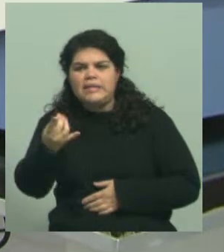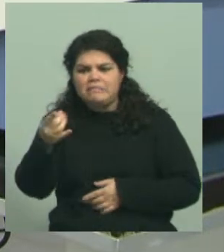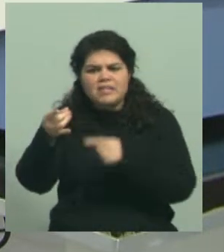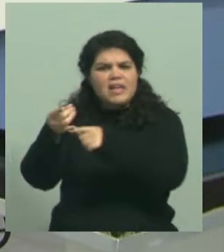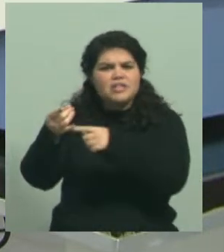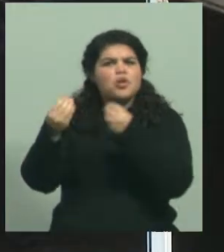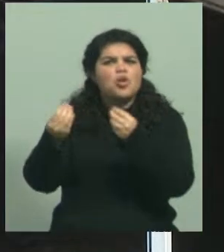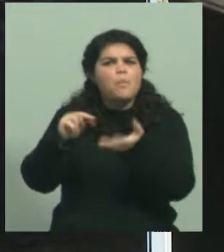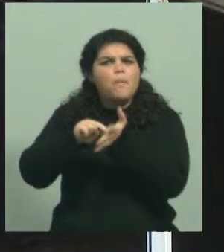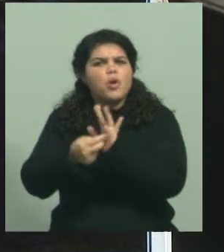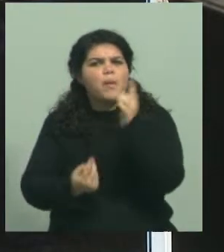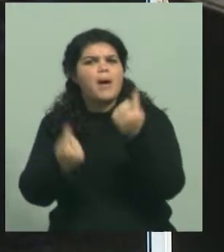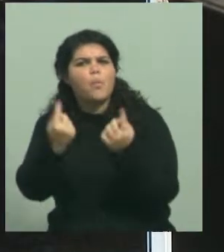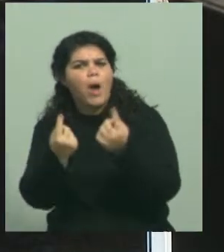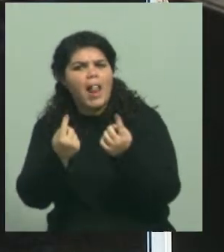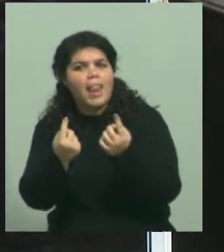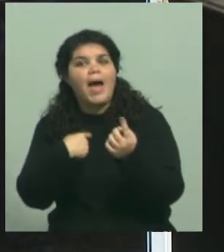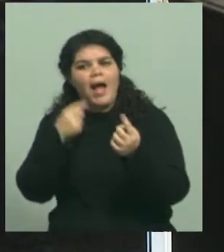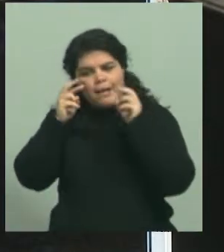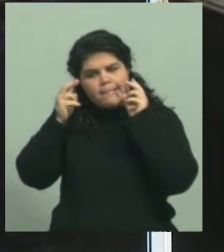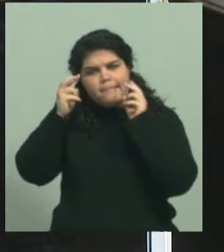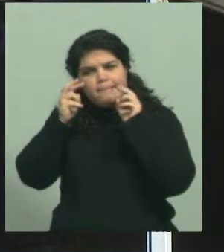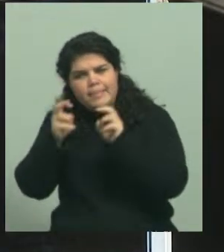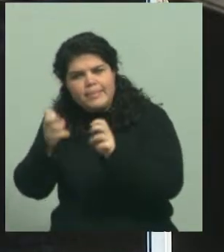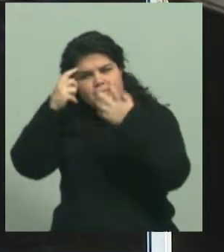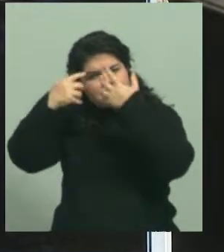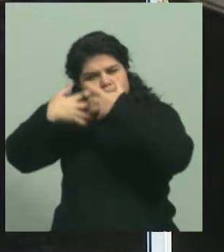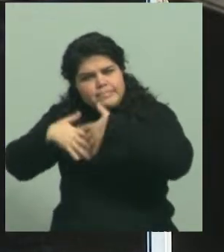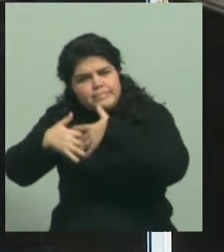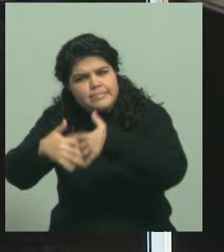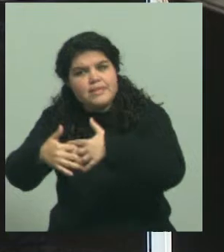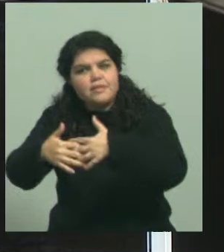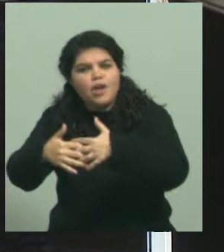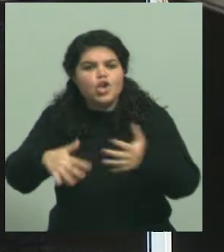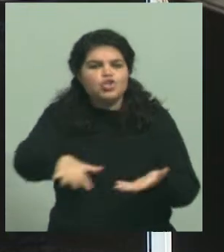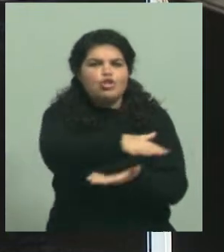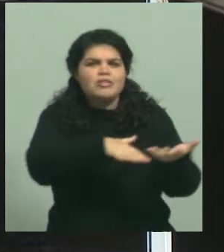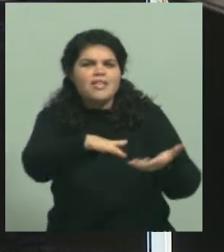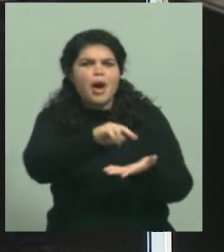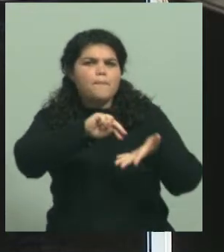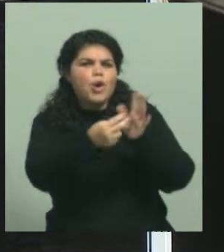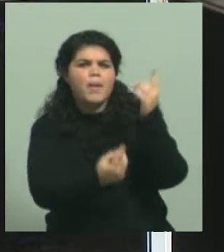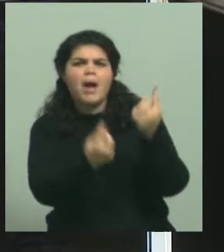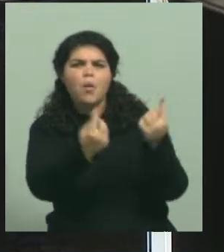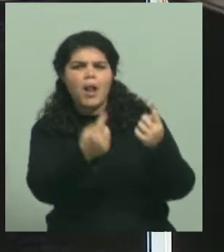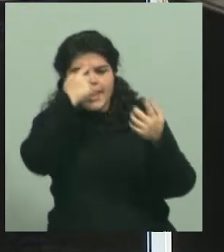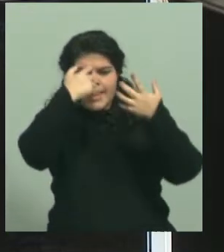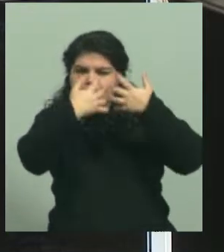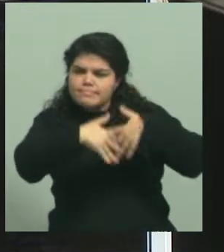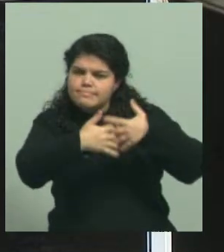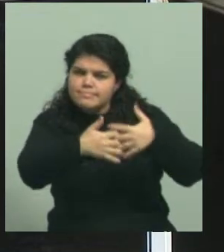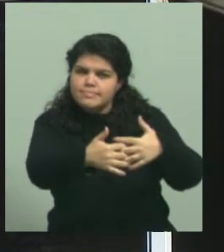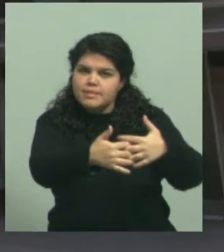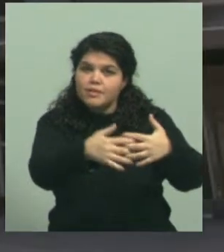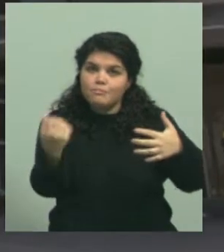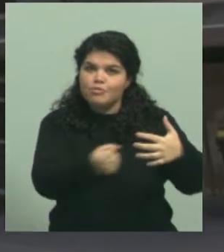buenísimo, por un lado, pero por otro lado, qué consecuencias puede tener para nuestra sociedad y cómo lo tenemos que abordar y cuál es nuestro papel